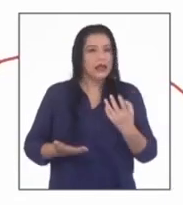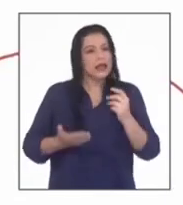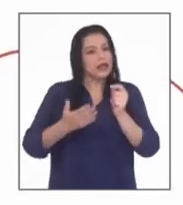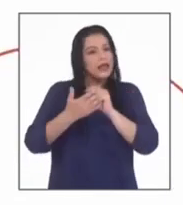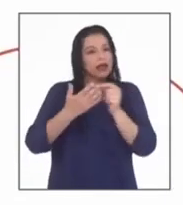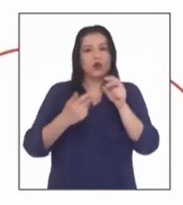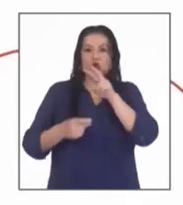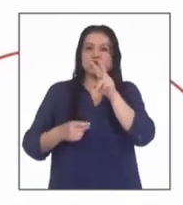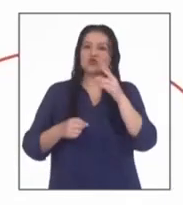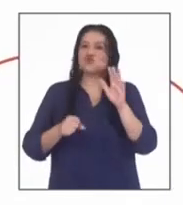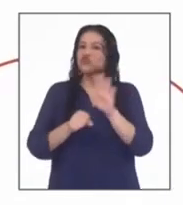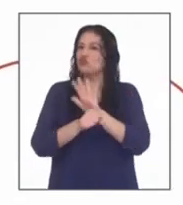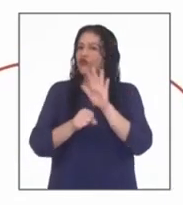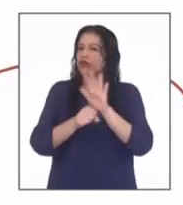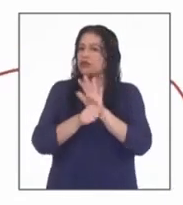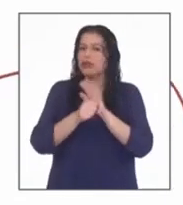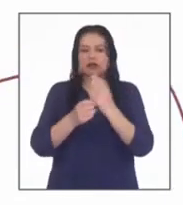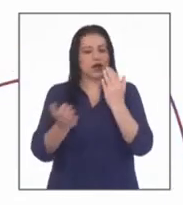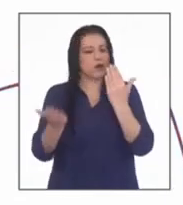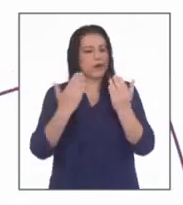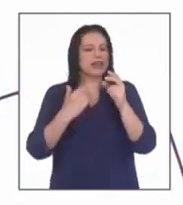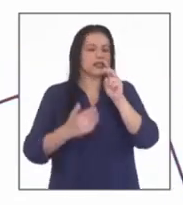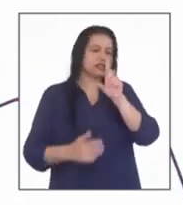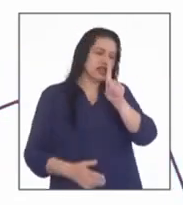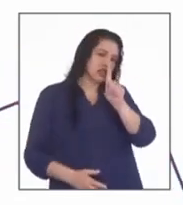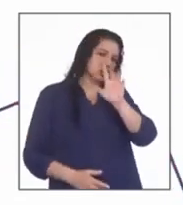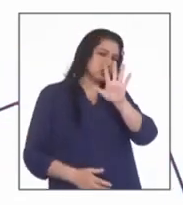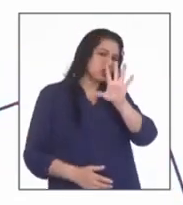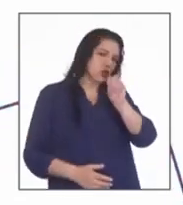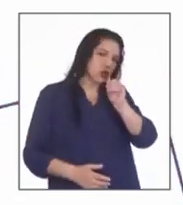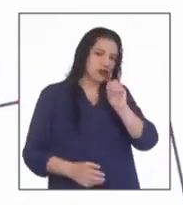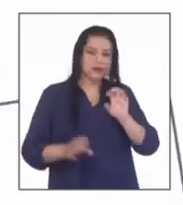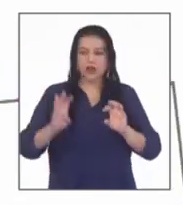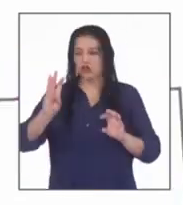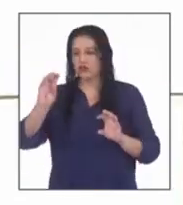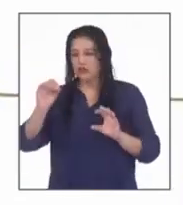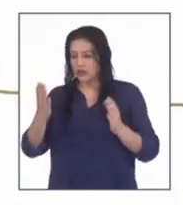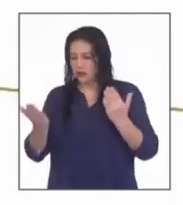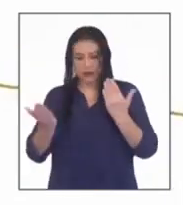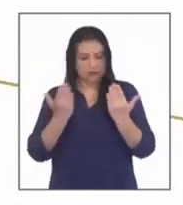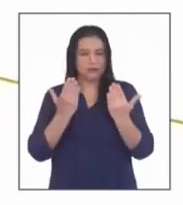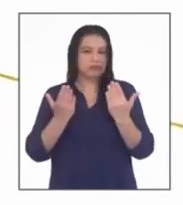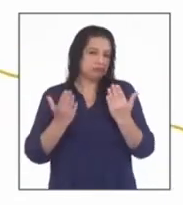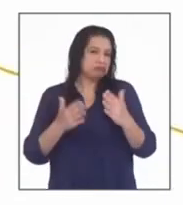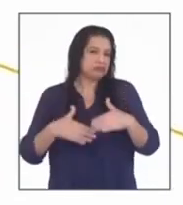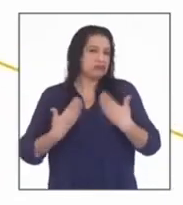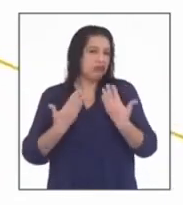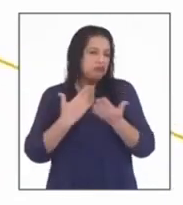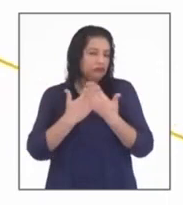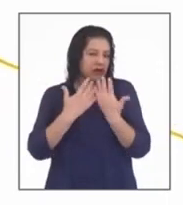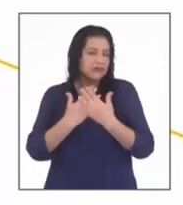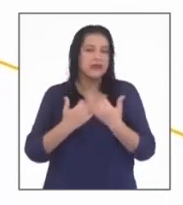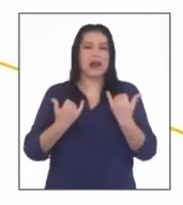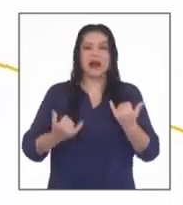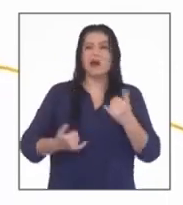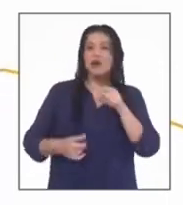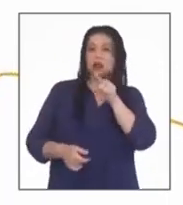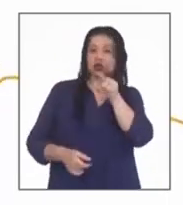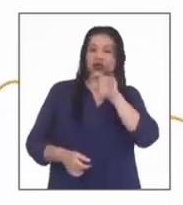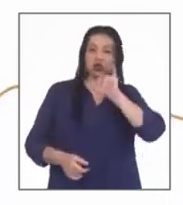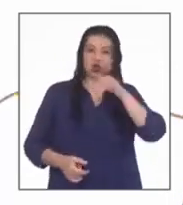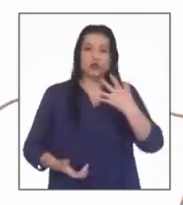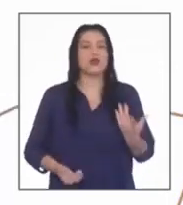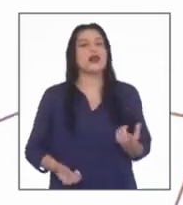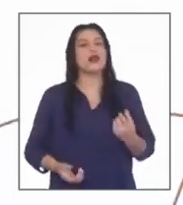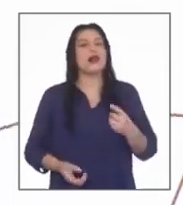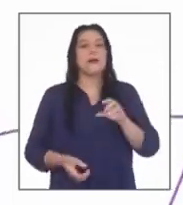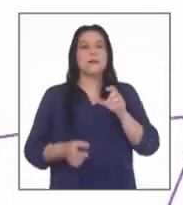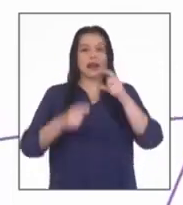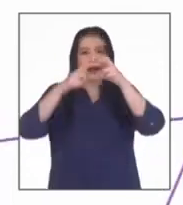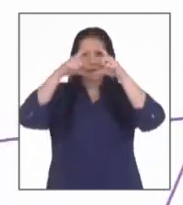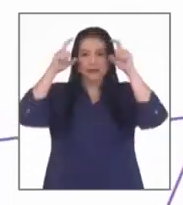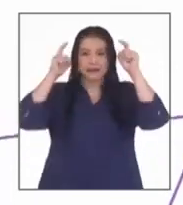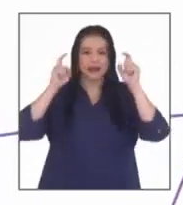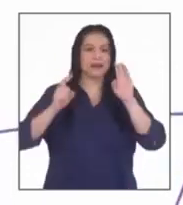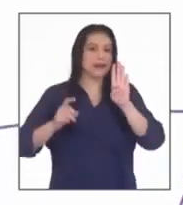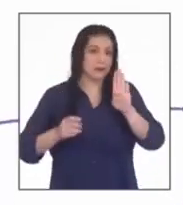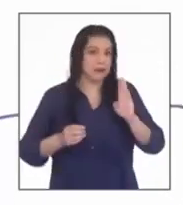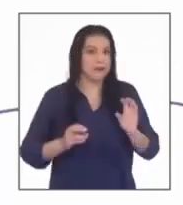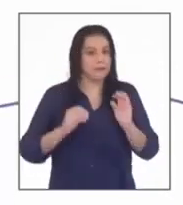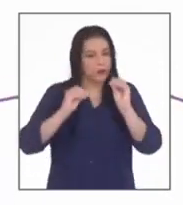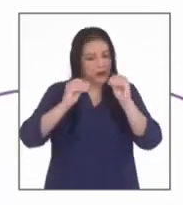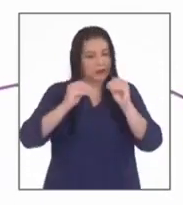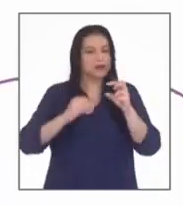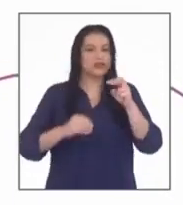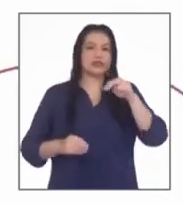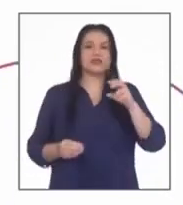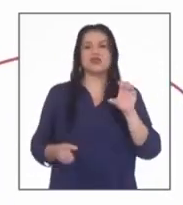así, es suficiente comparar 150 con 60. Excelente. Ahora, Junior. Para el tipo B, expresamos en